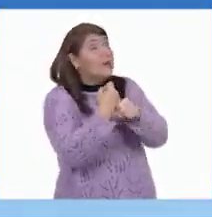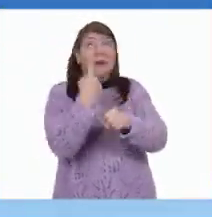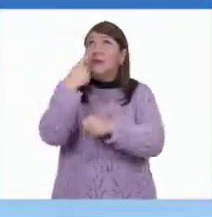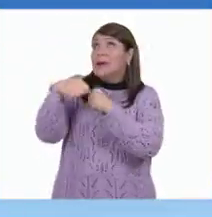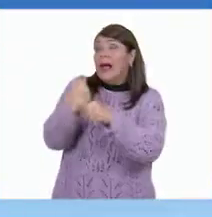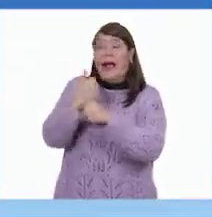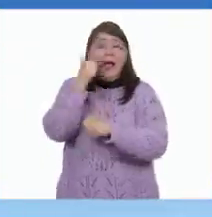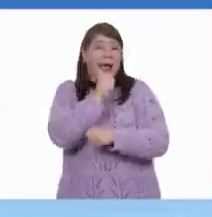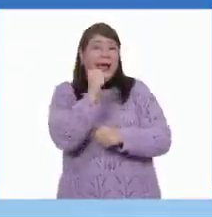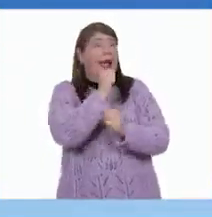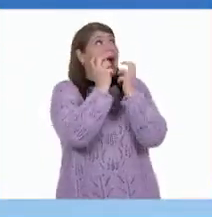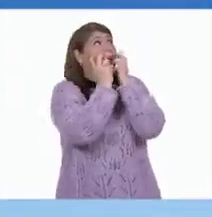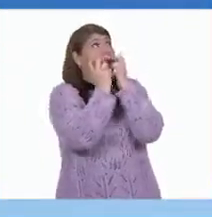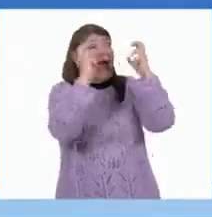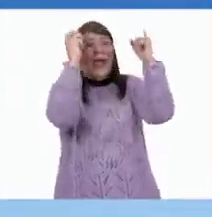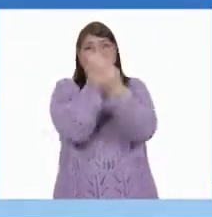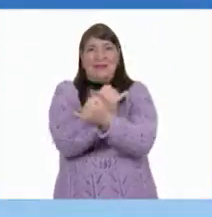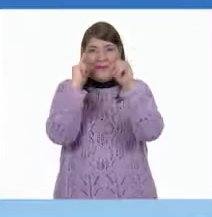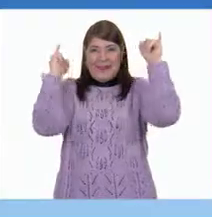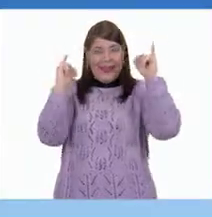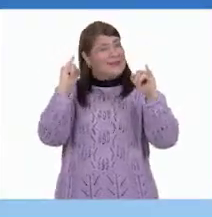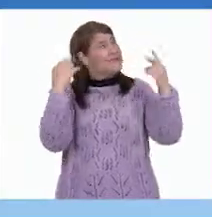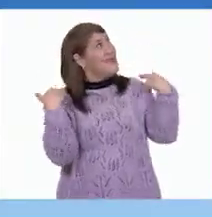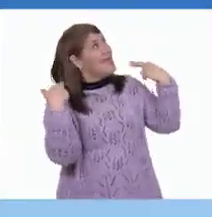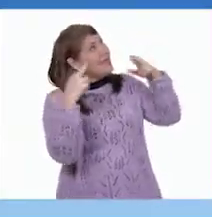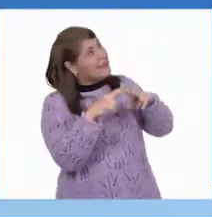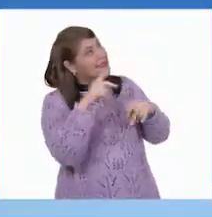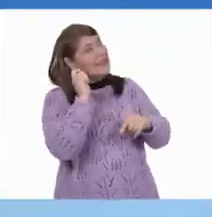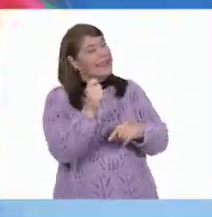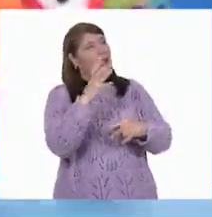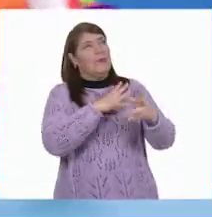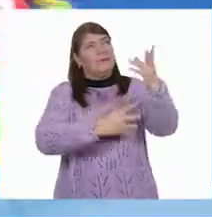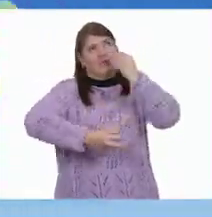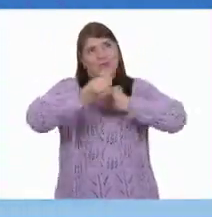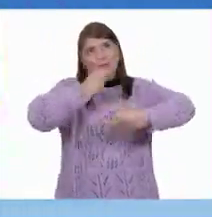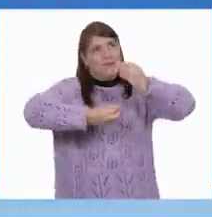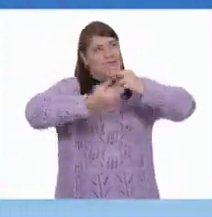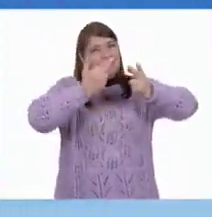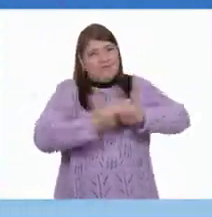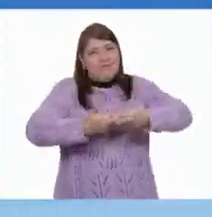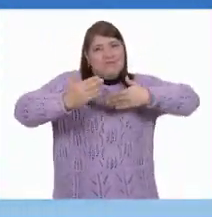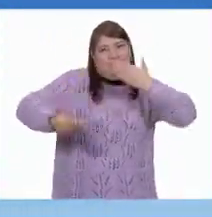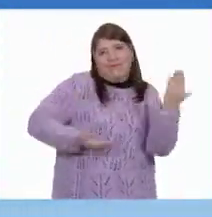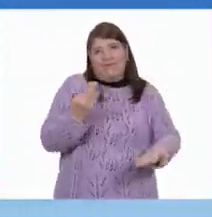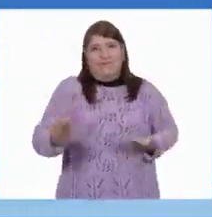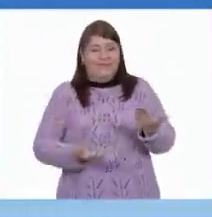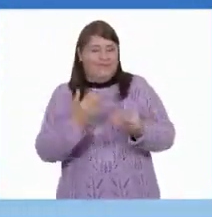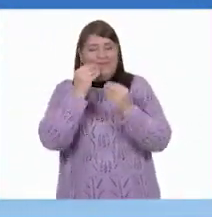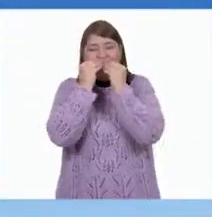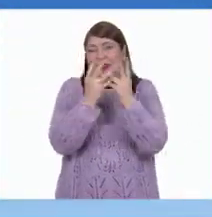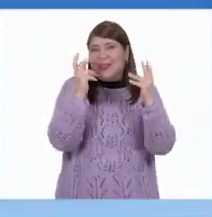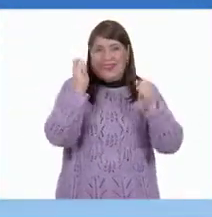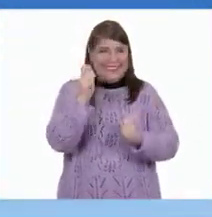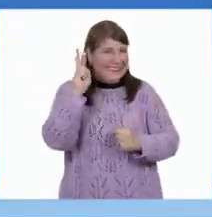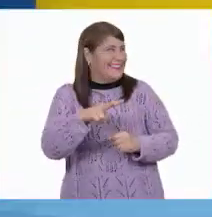el grito de independencia, maestra. Con mucha comida y música y baile. Se pone muy